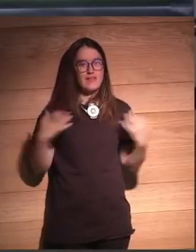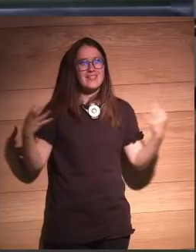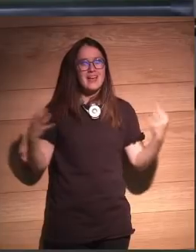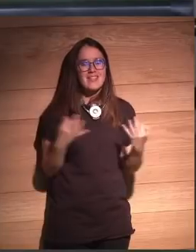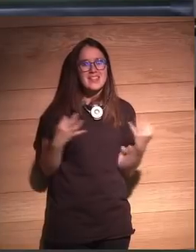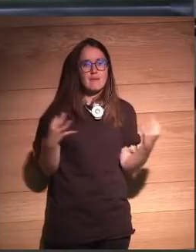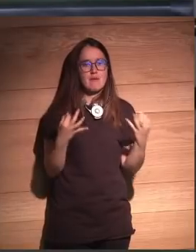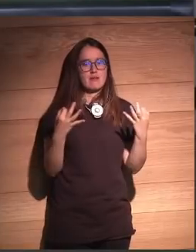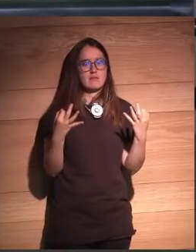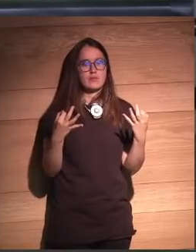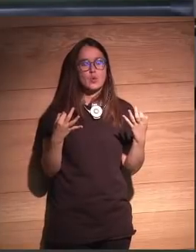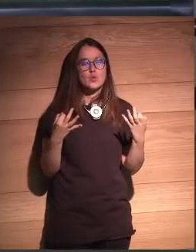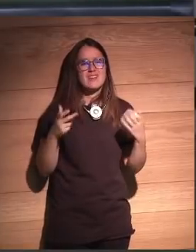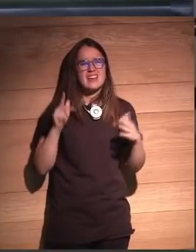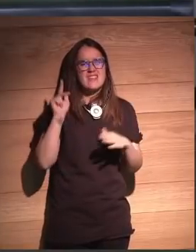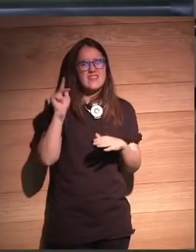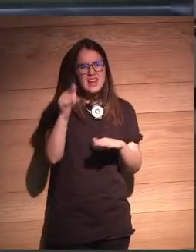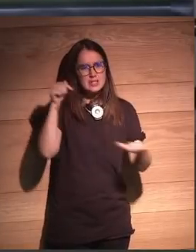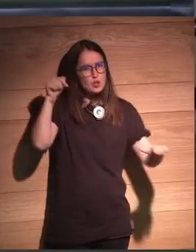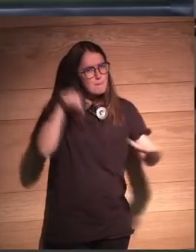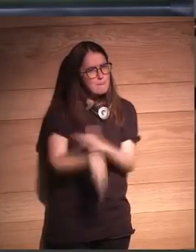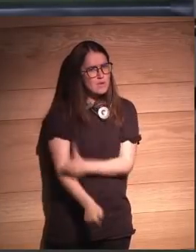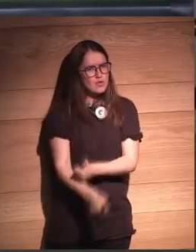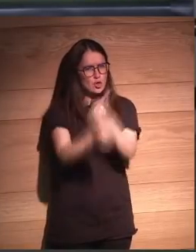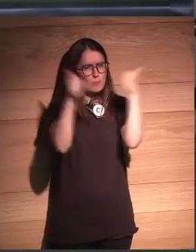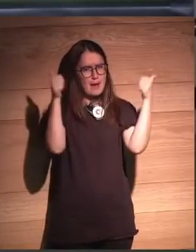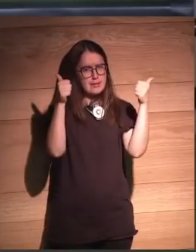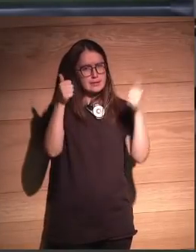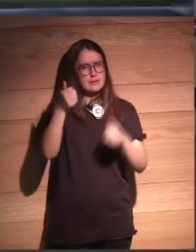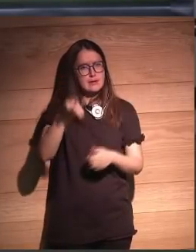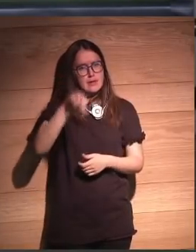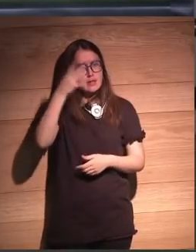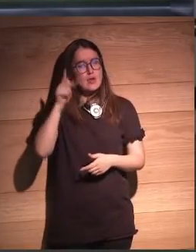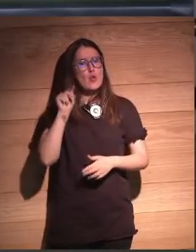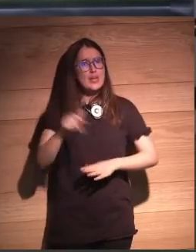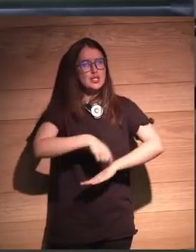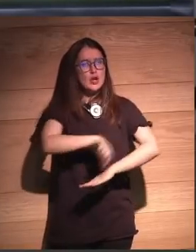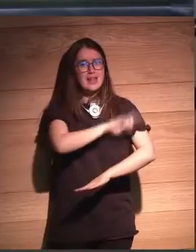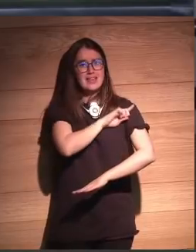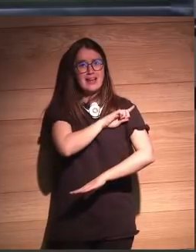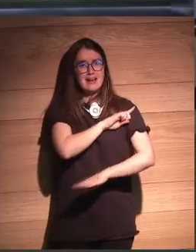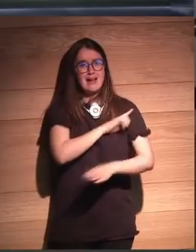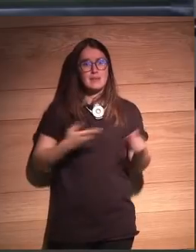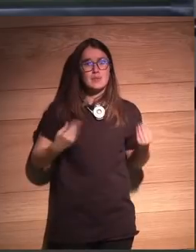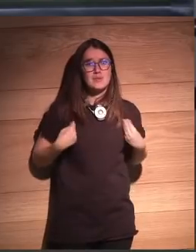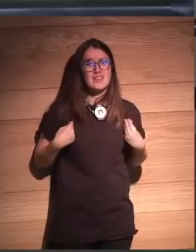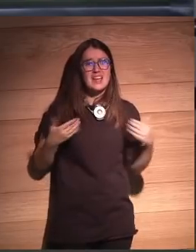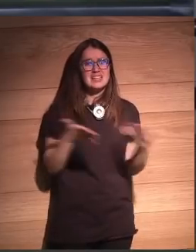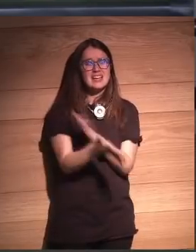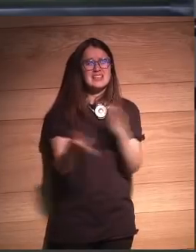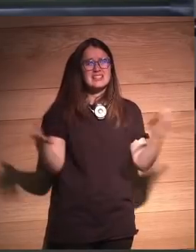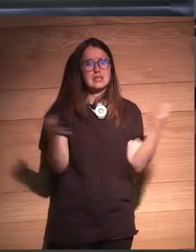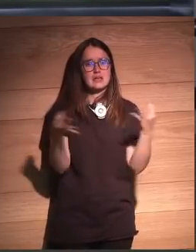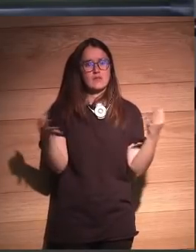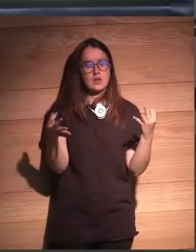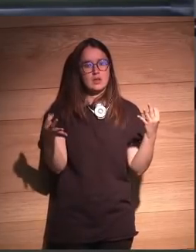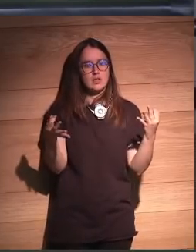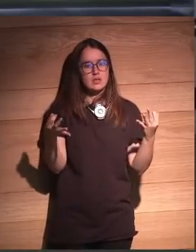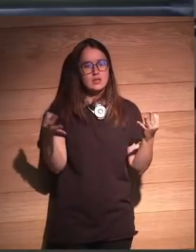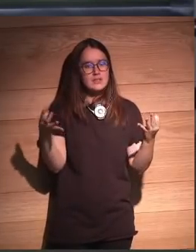haber un derecho más profundo a la vivienda. La idea de un derecho radical a la vivienda significa el imperativo